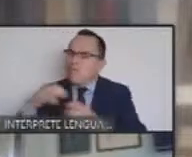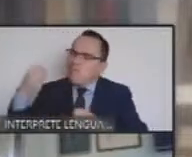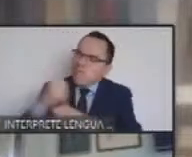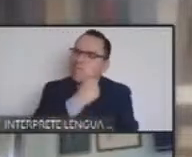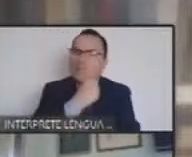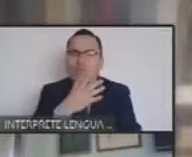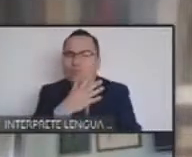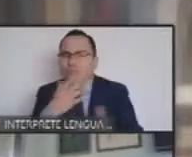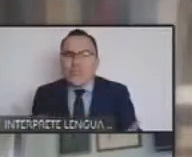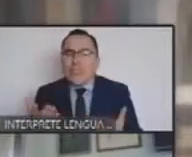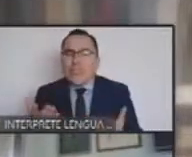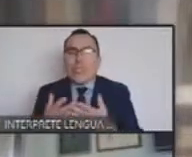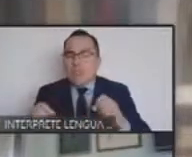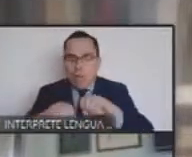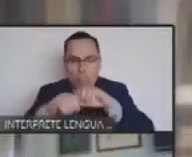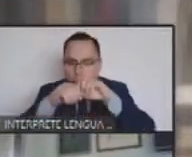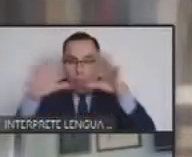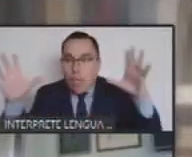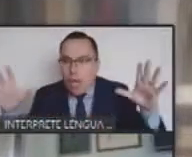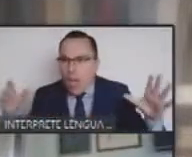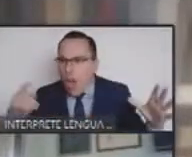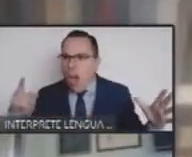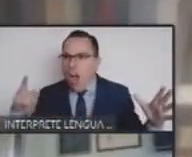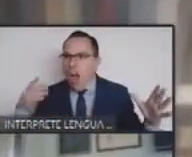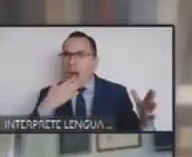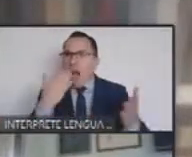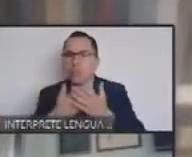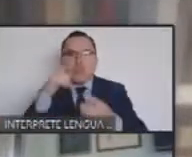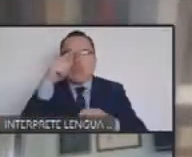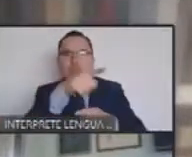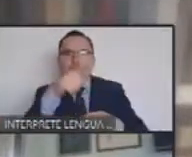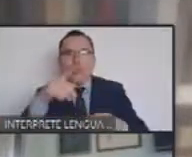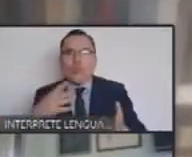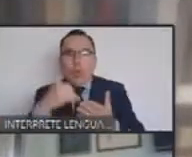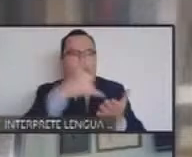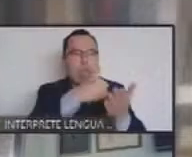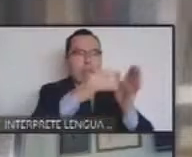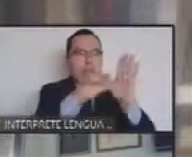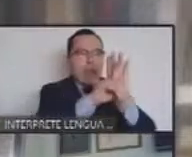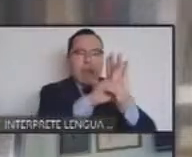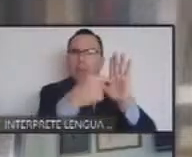casos que se destapan, porque fueron posibles por una legislación débil, y esa misma